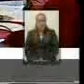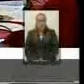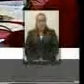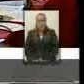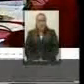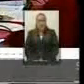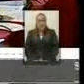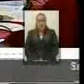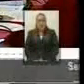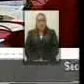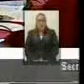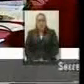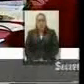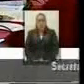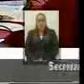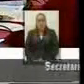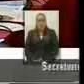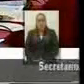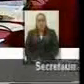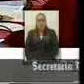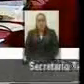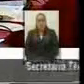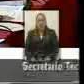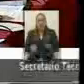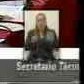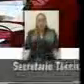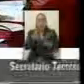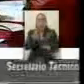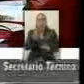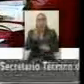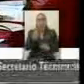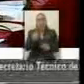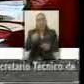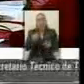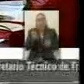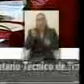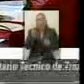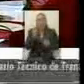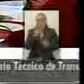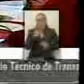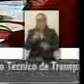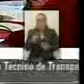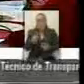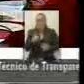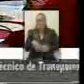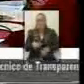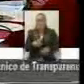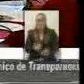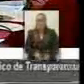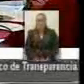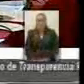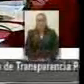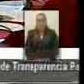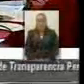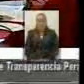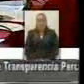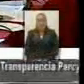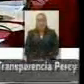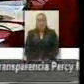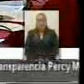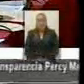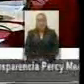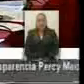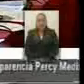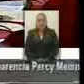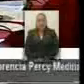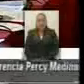al 2010. $84, claro, ha subido. Está carísimo hoy día el azúcar. Y ya ellos, el precio internacional